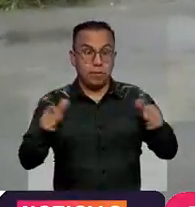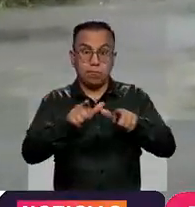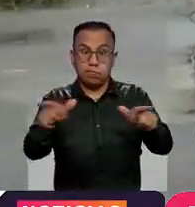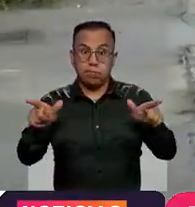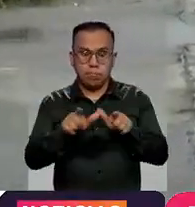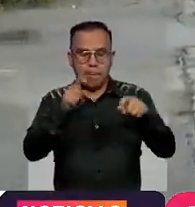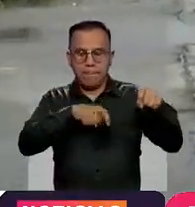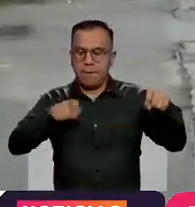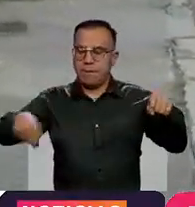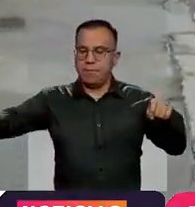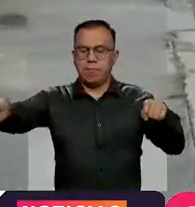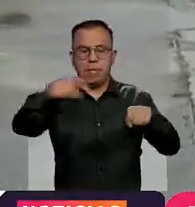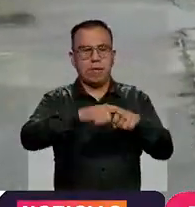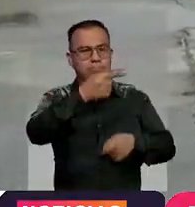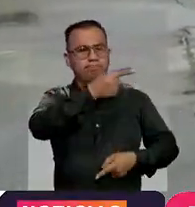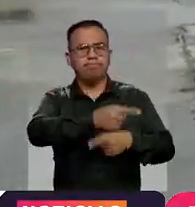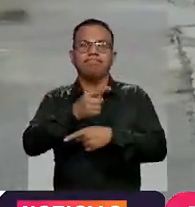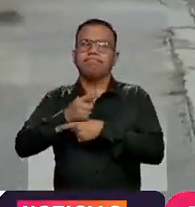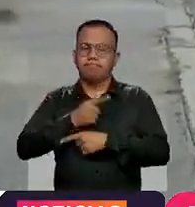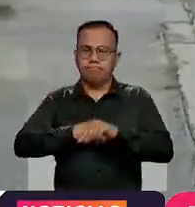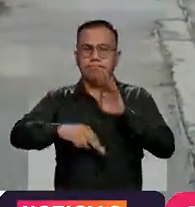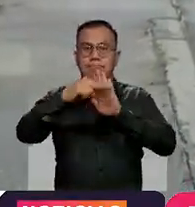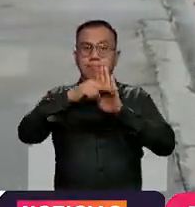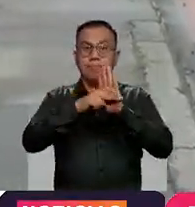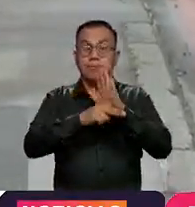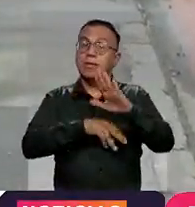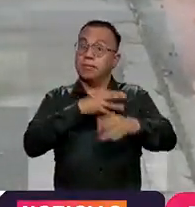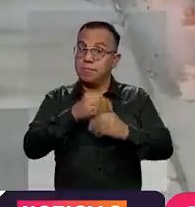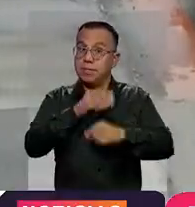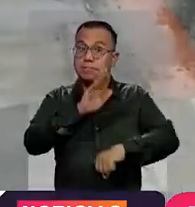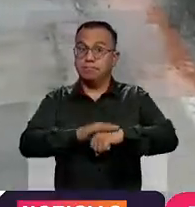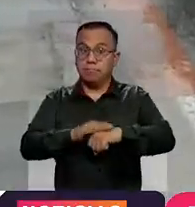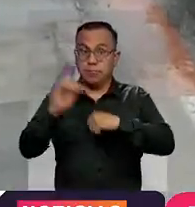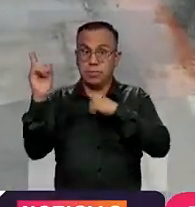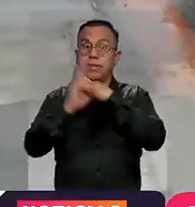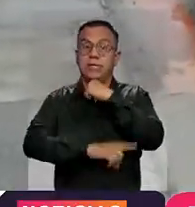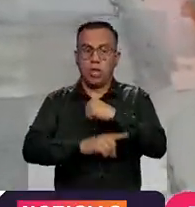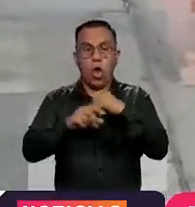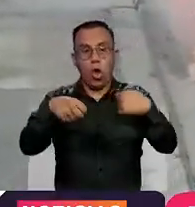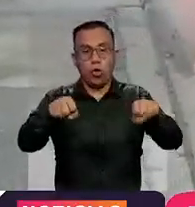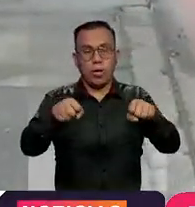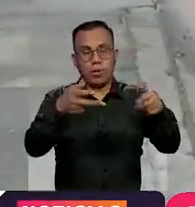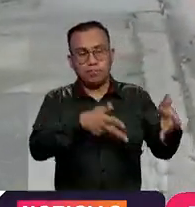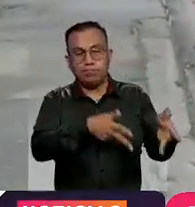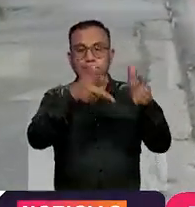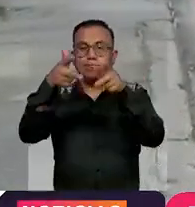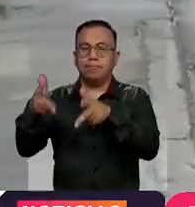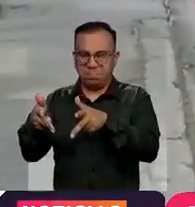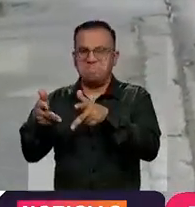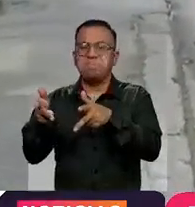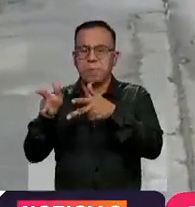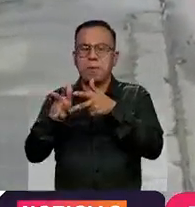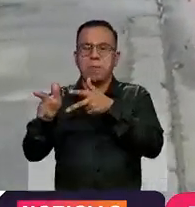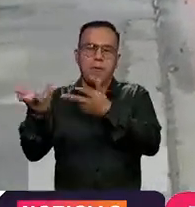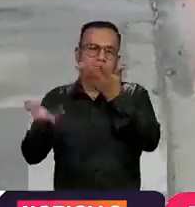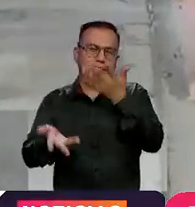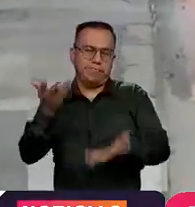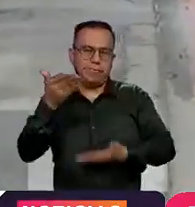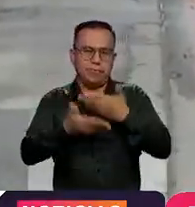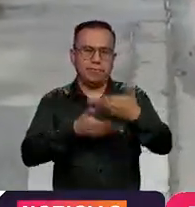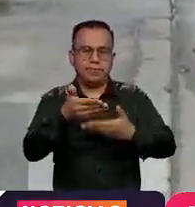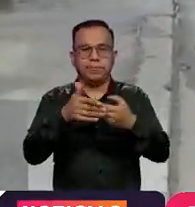ciudad para garantizar el cumplimiento de esta norma, que incluso puede ir a sanciones e inmovilización del vehículo dependiendo del